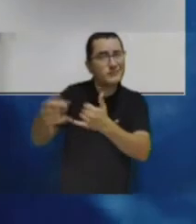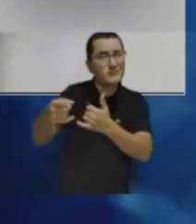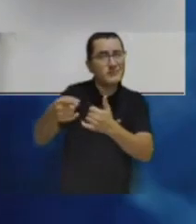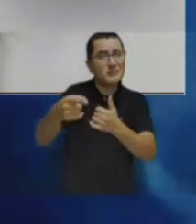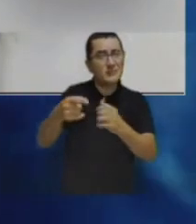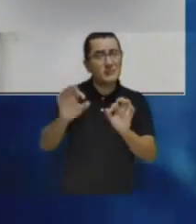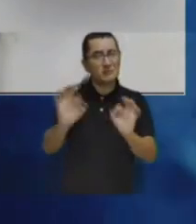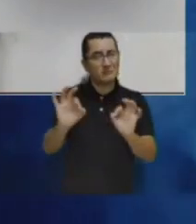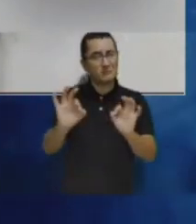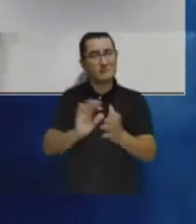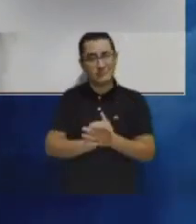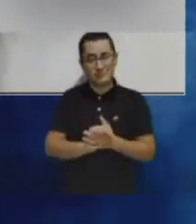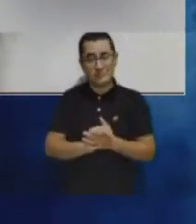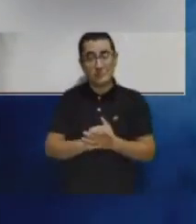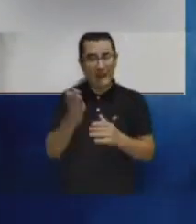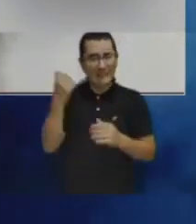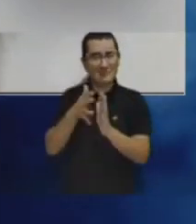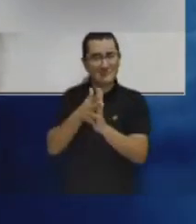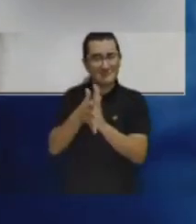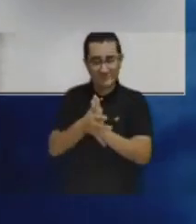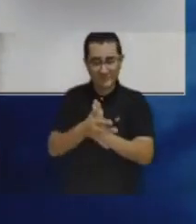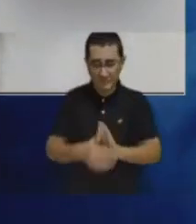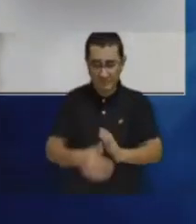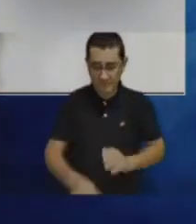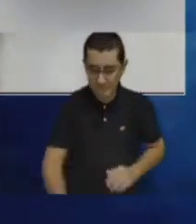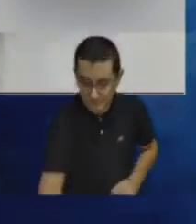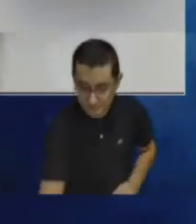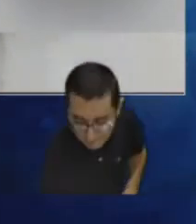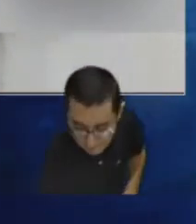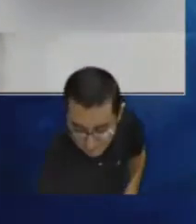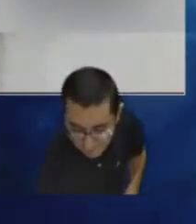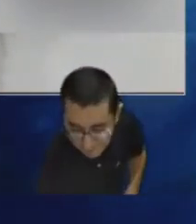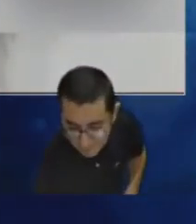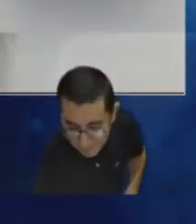Como lo mencionaba mi diatribita esta mañana, el director de la ANE,